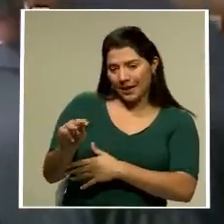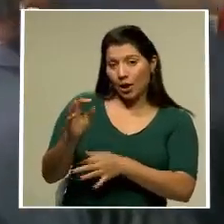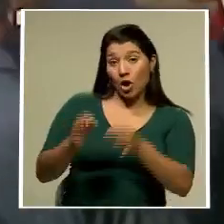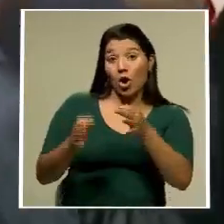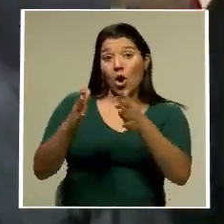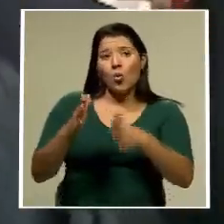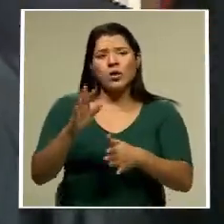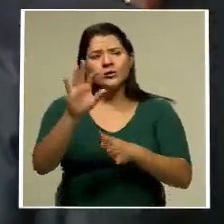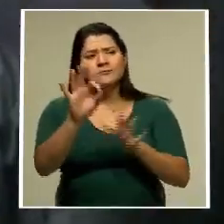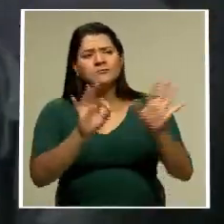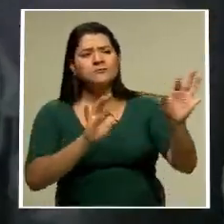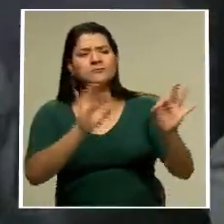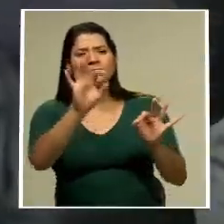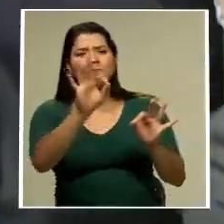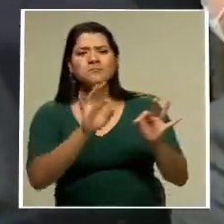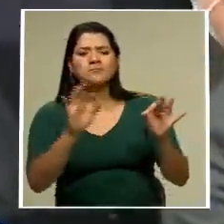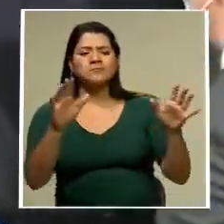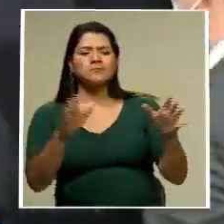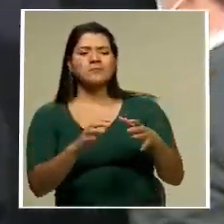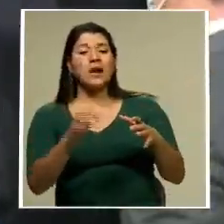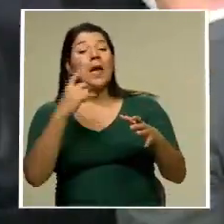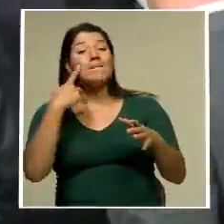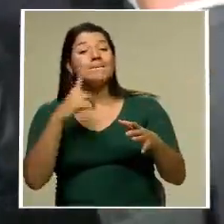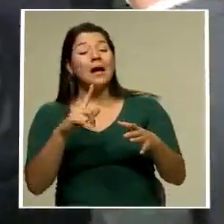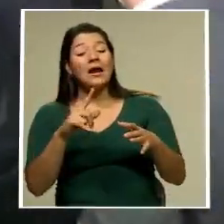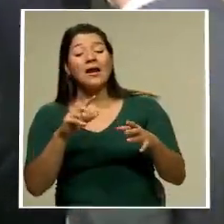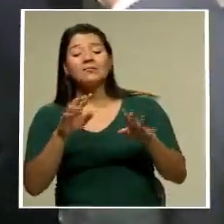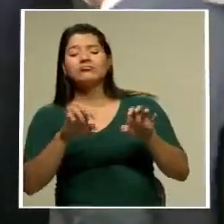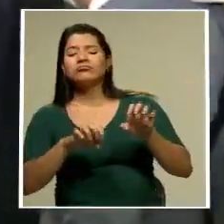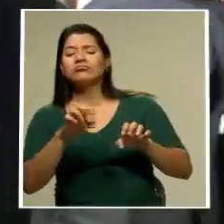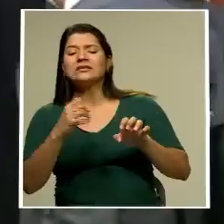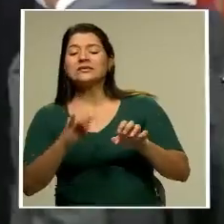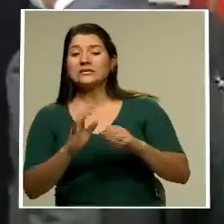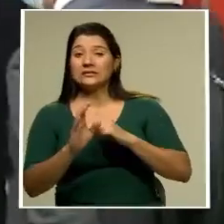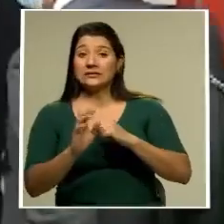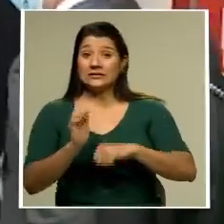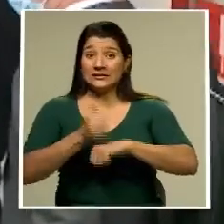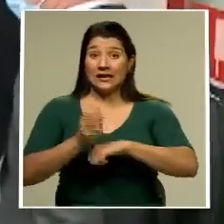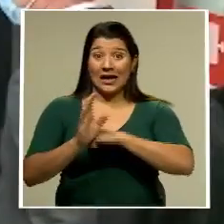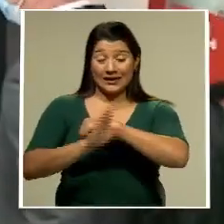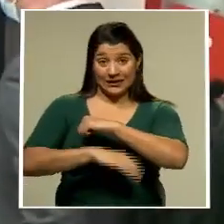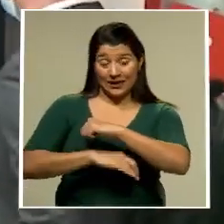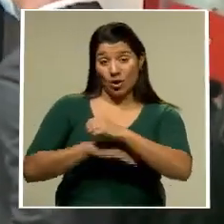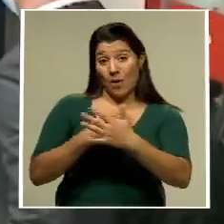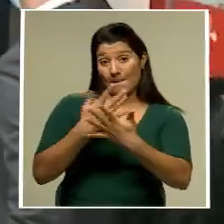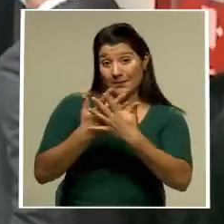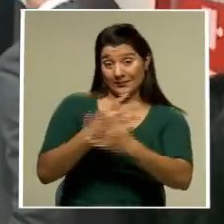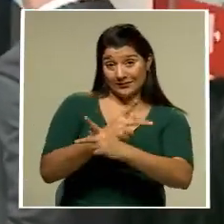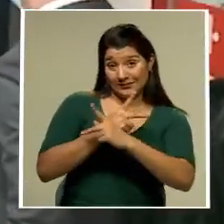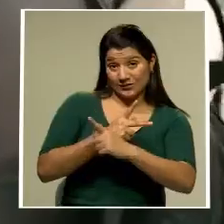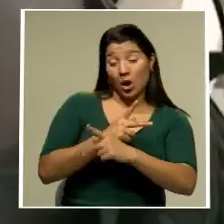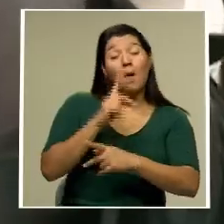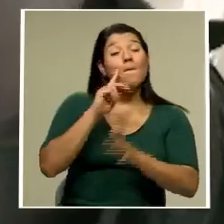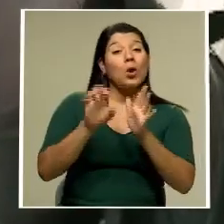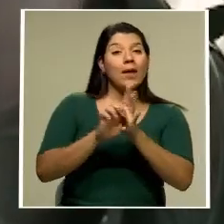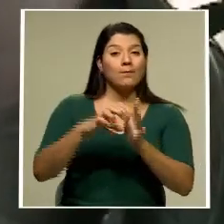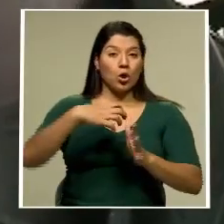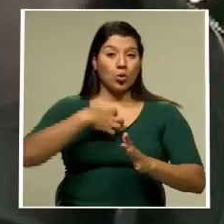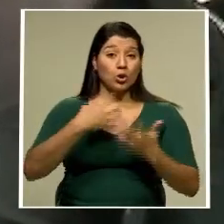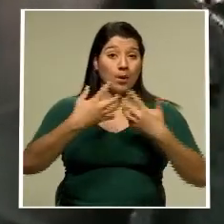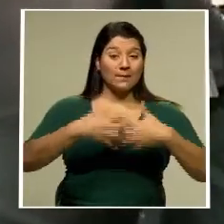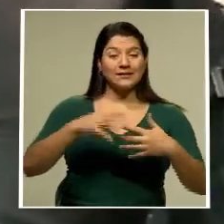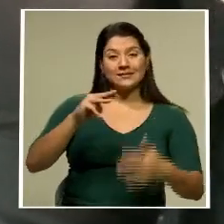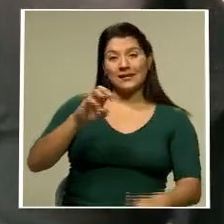la Fiscalía pide endurecer las medidas de prisión preventiva, entre ellos los dueños de la empresa MECO y H. Solís. Los involucrados en el